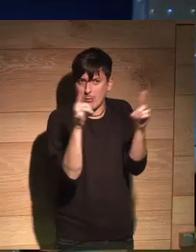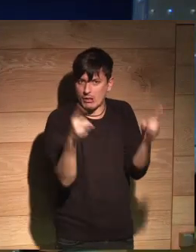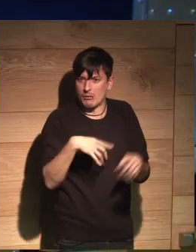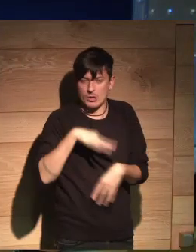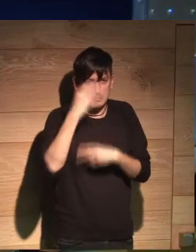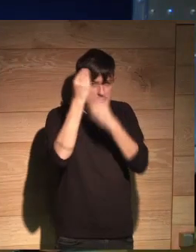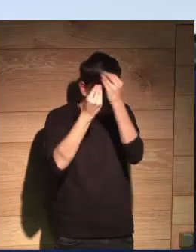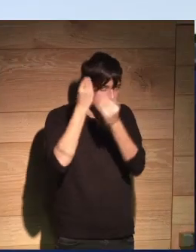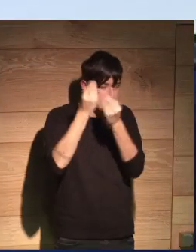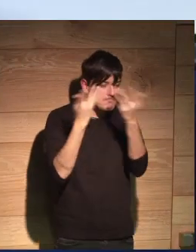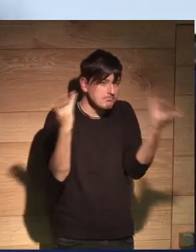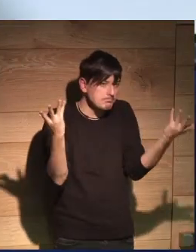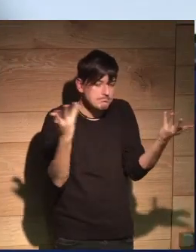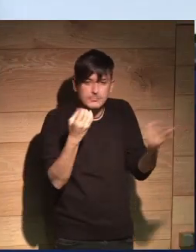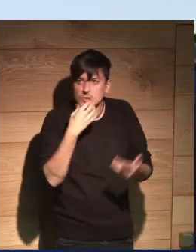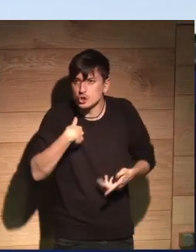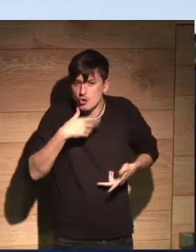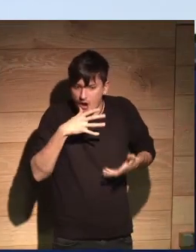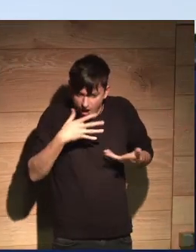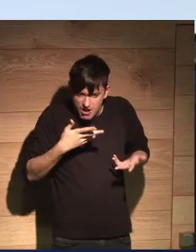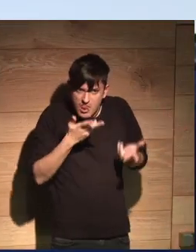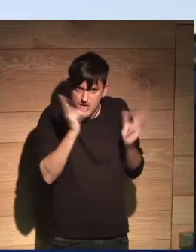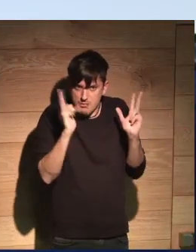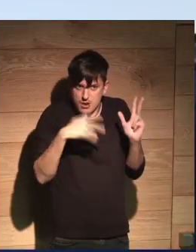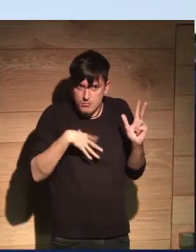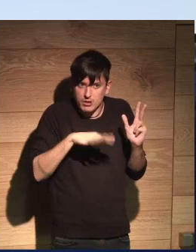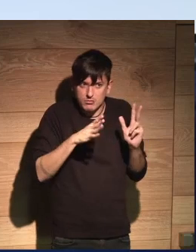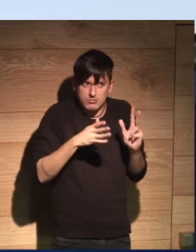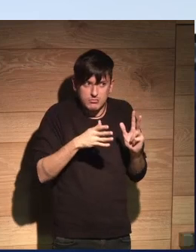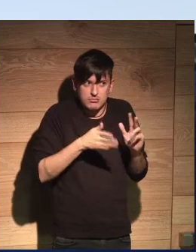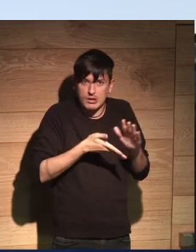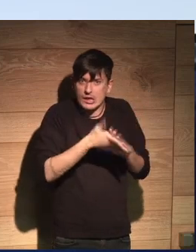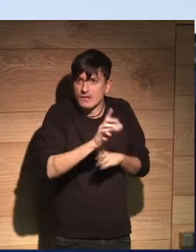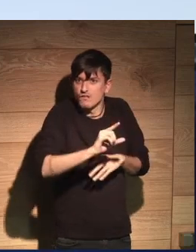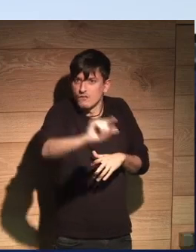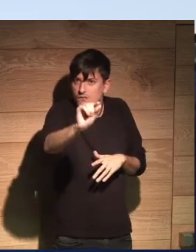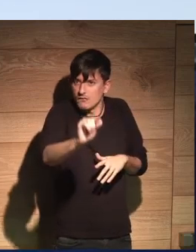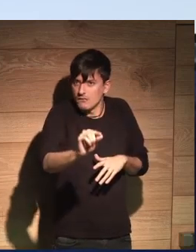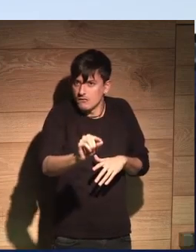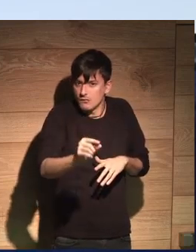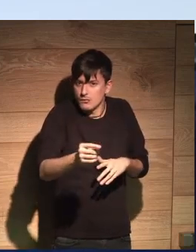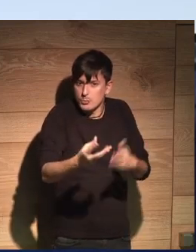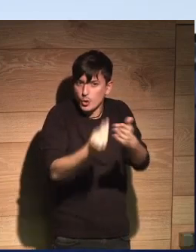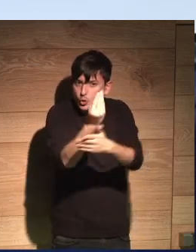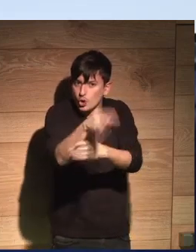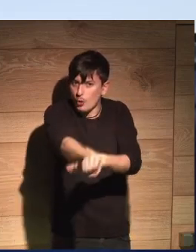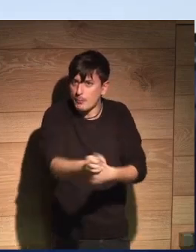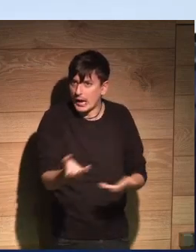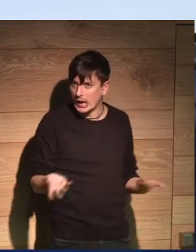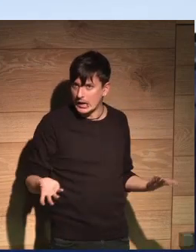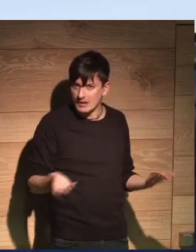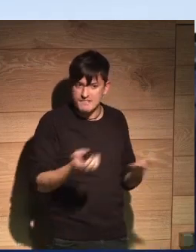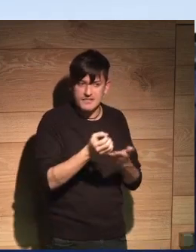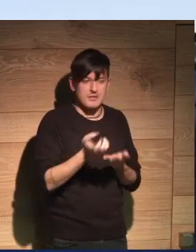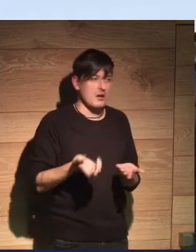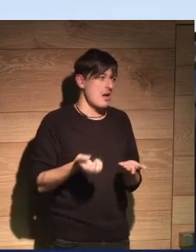podrán estar pensando, bueno, yo soy libre ahora mismo para salir ahí fuera y comprar el producto que quiera, en un bazar o en una